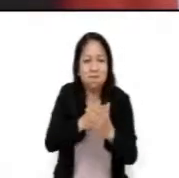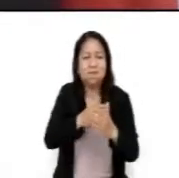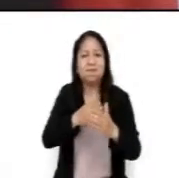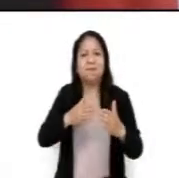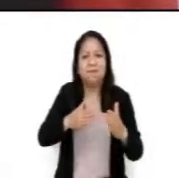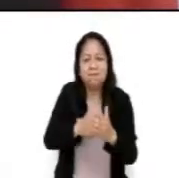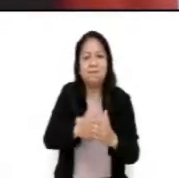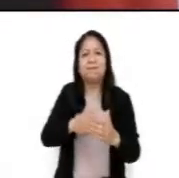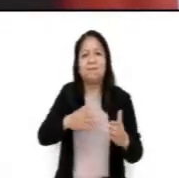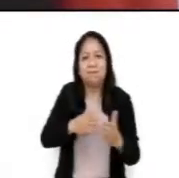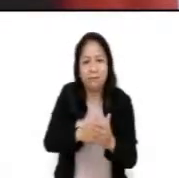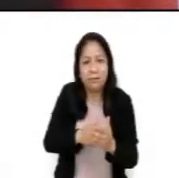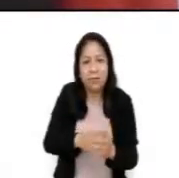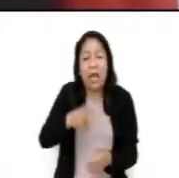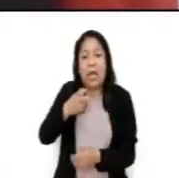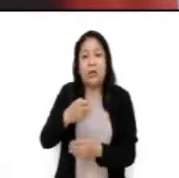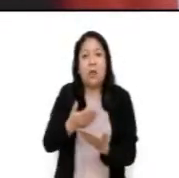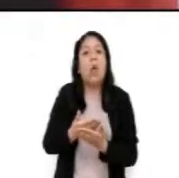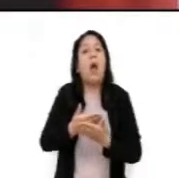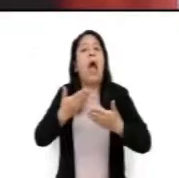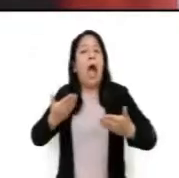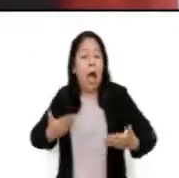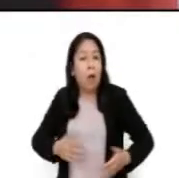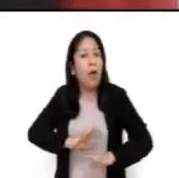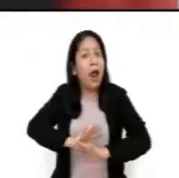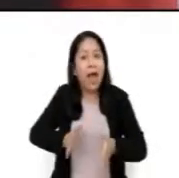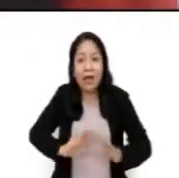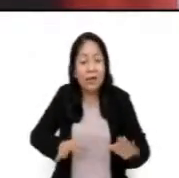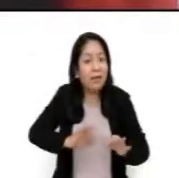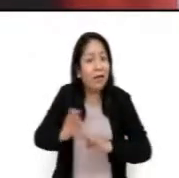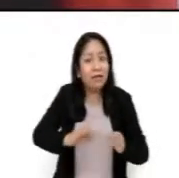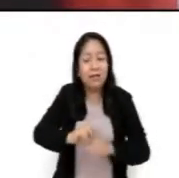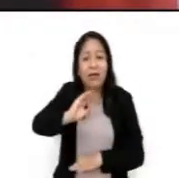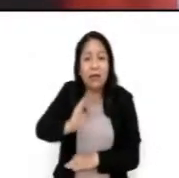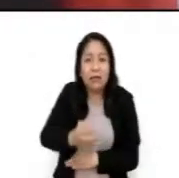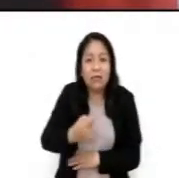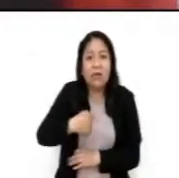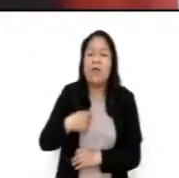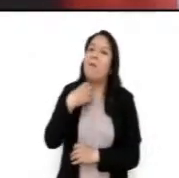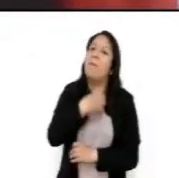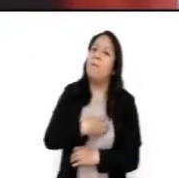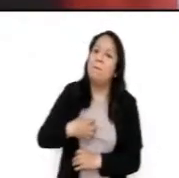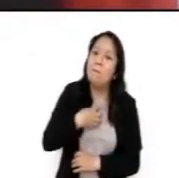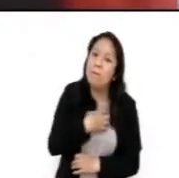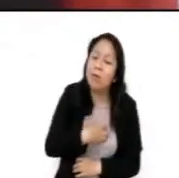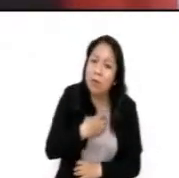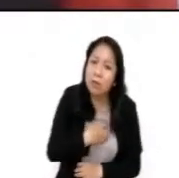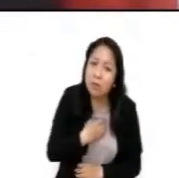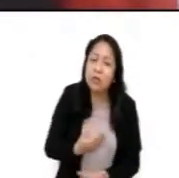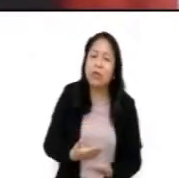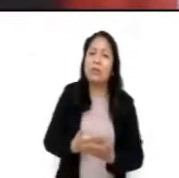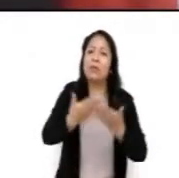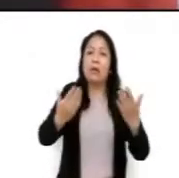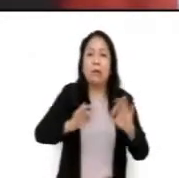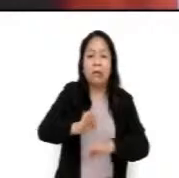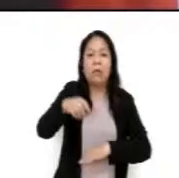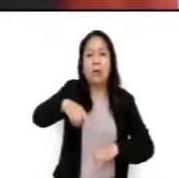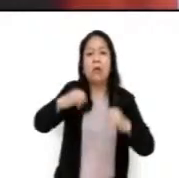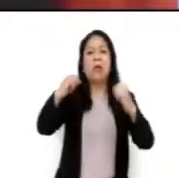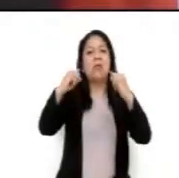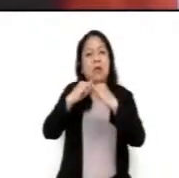viendo materializado y no me da más que júbilo que vea yo que estoy en una institución, que estamos encabezando una